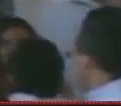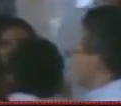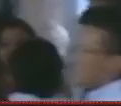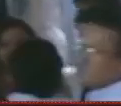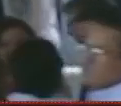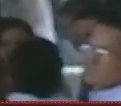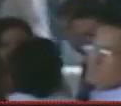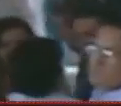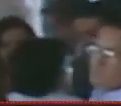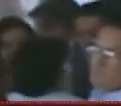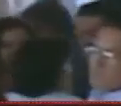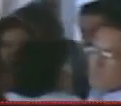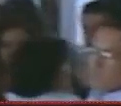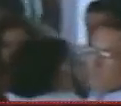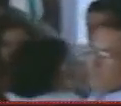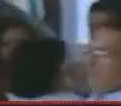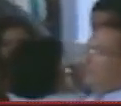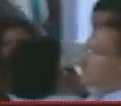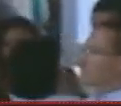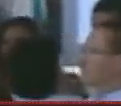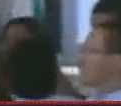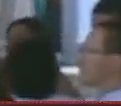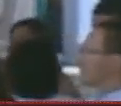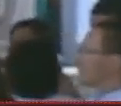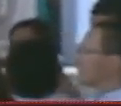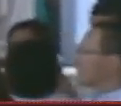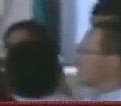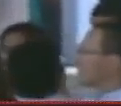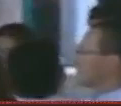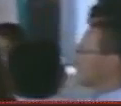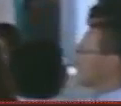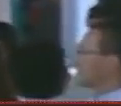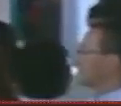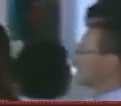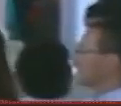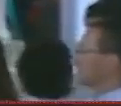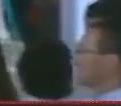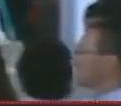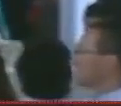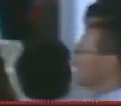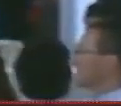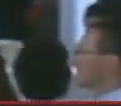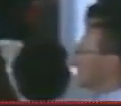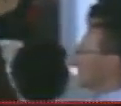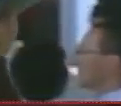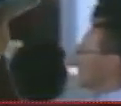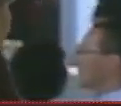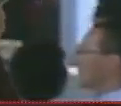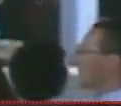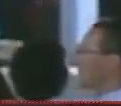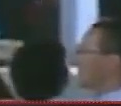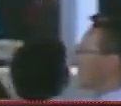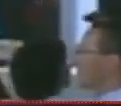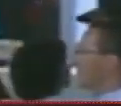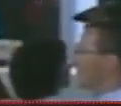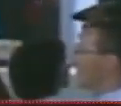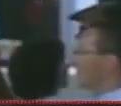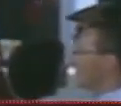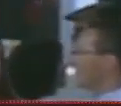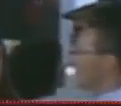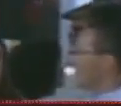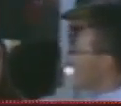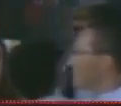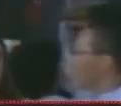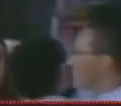el que la República Bolivariana de Venezuela acompaña este proceso de conversaciones y de diálogo entre el gobierno de la República